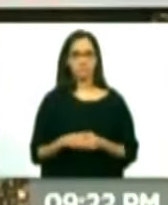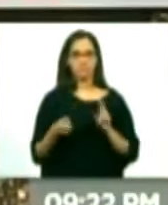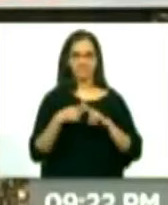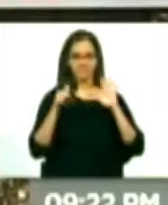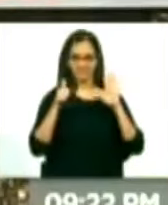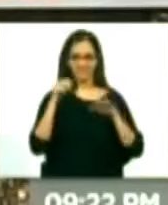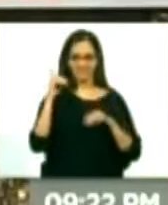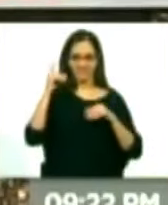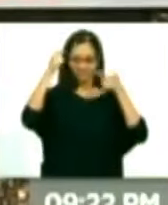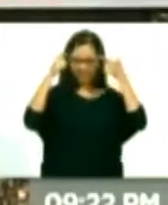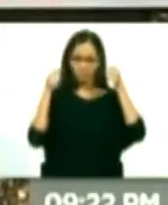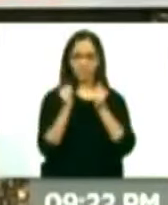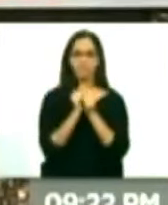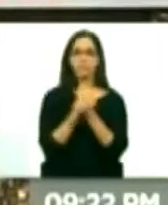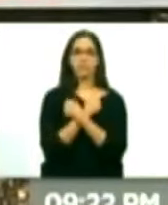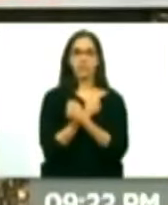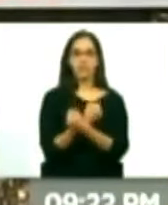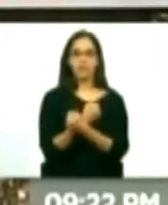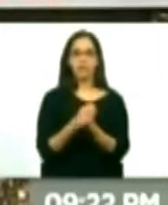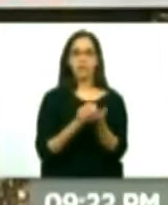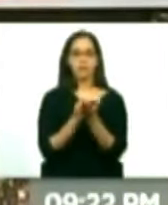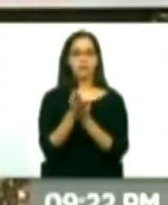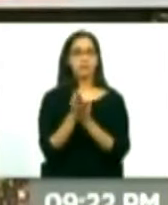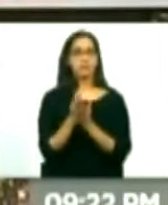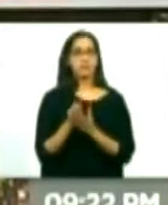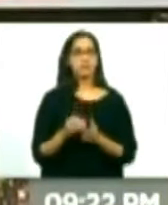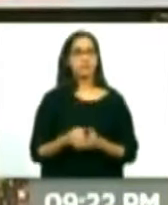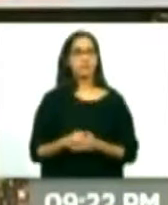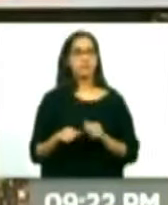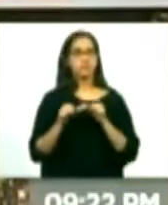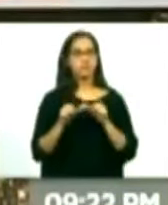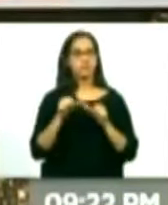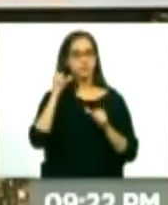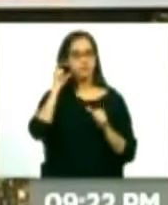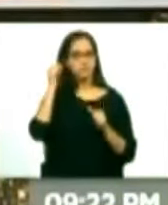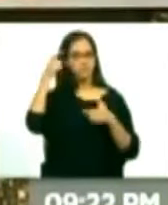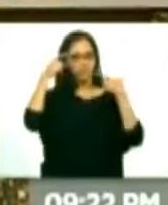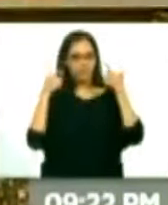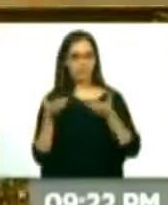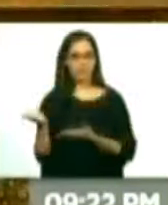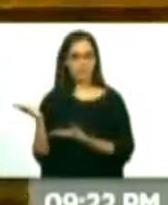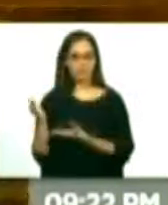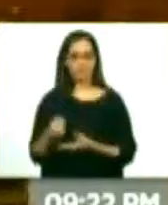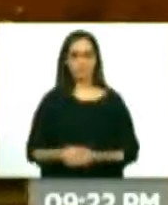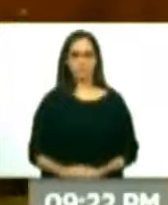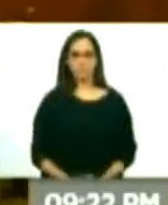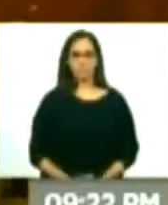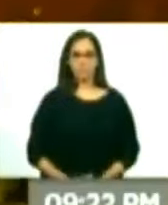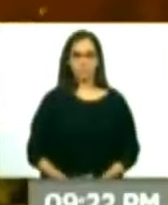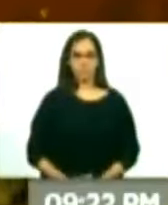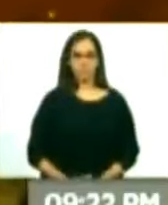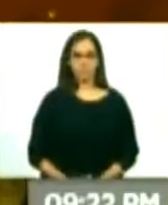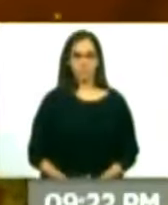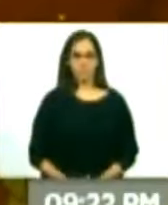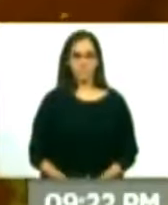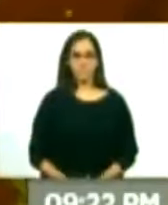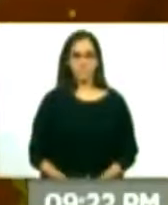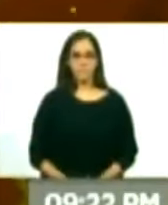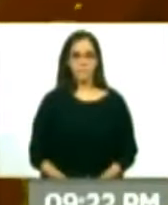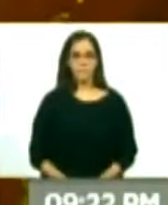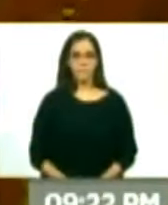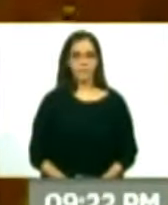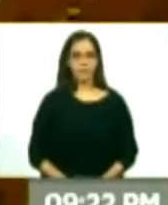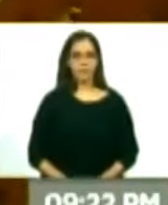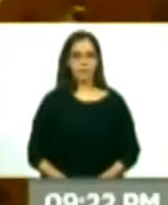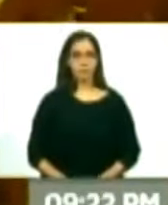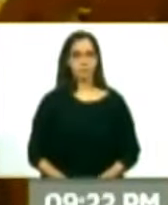6D, Con Chávez por Amor y Lealtad. Sigamos escuchando al comandante Chávez. No podemos permitir que tomen